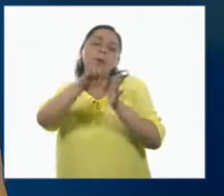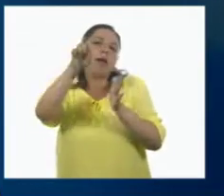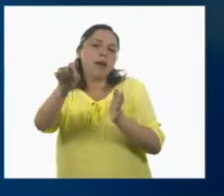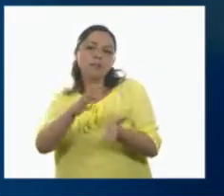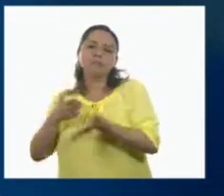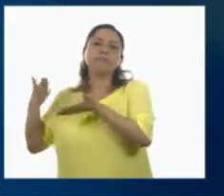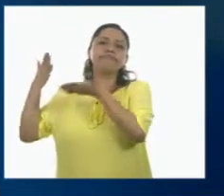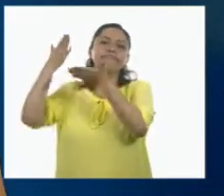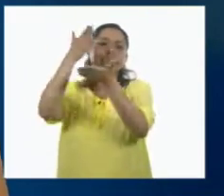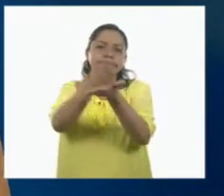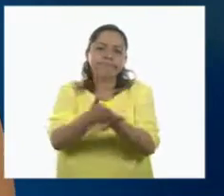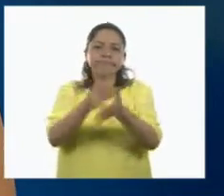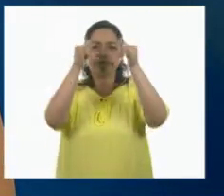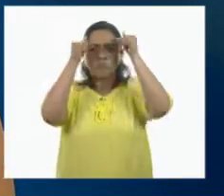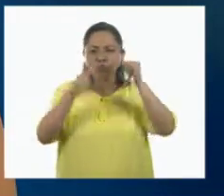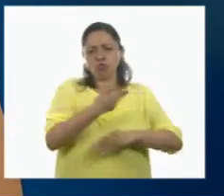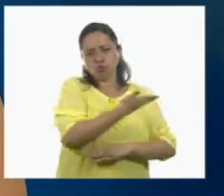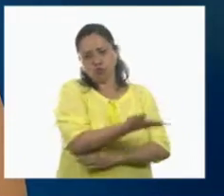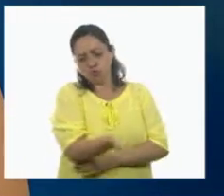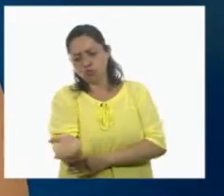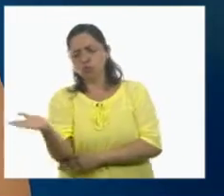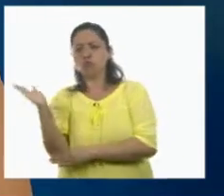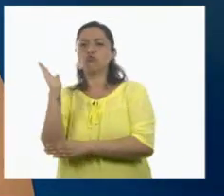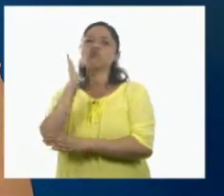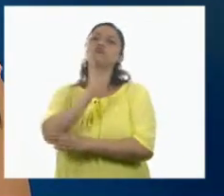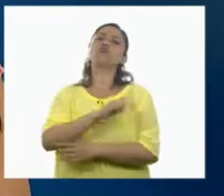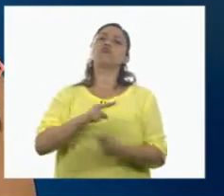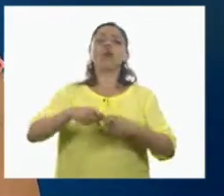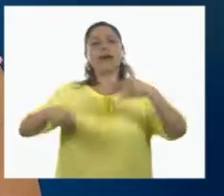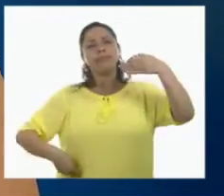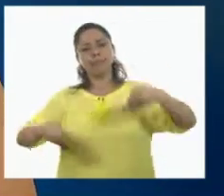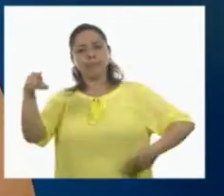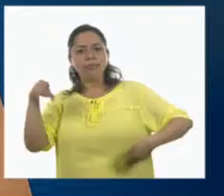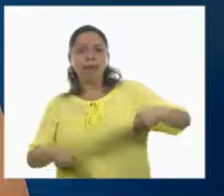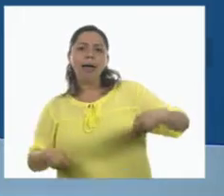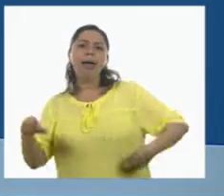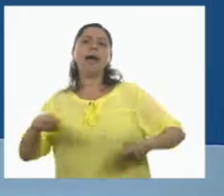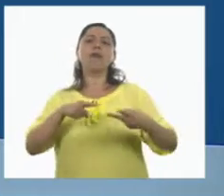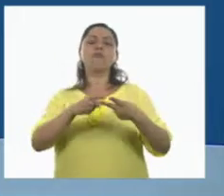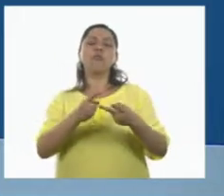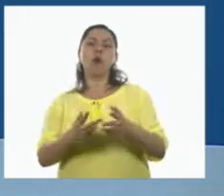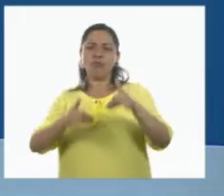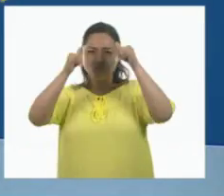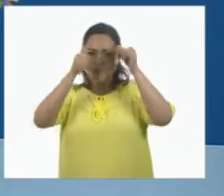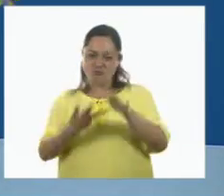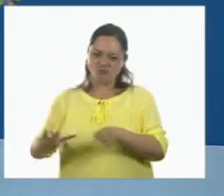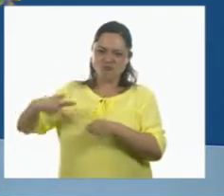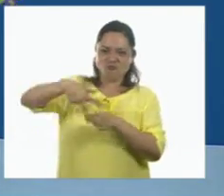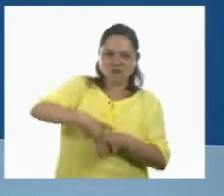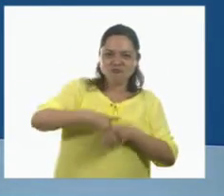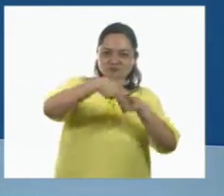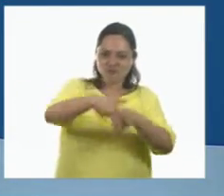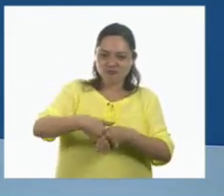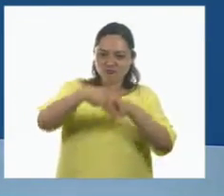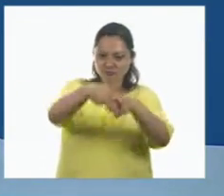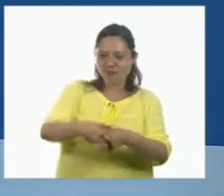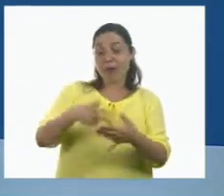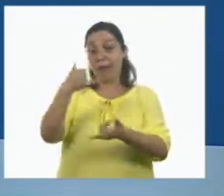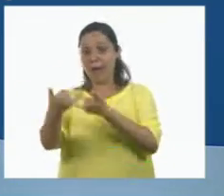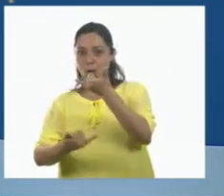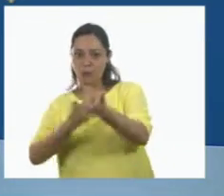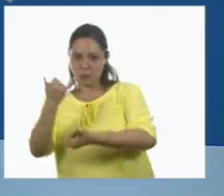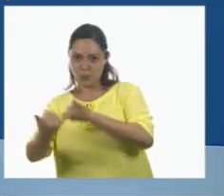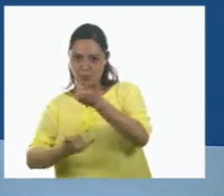ir a las corridas de toros, al teatro, a los jaripeos, a los juegos de azar